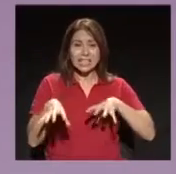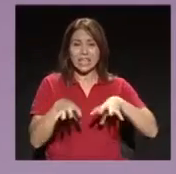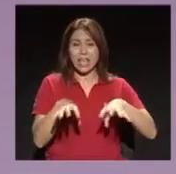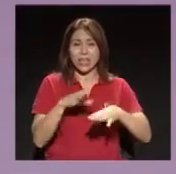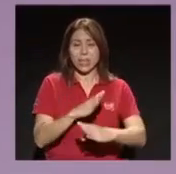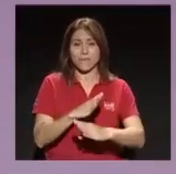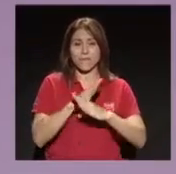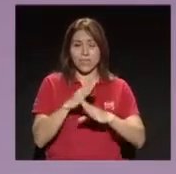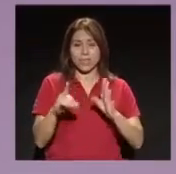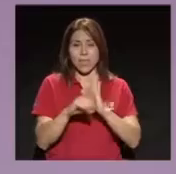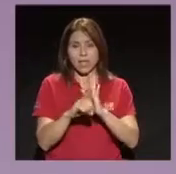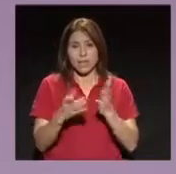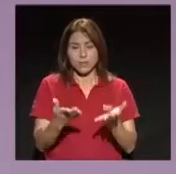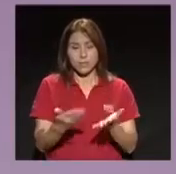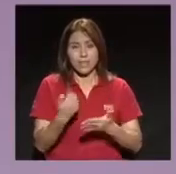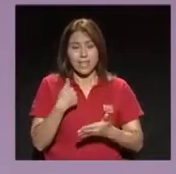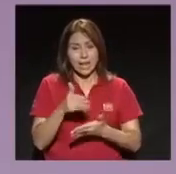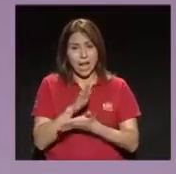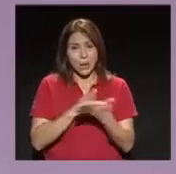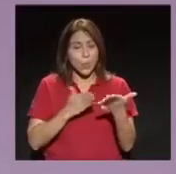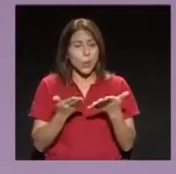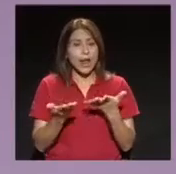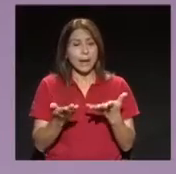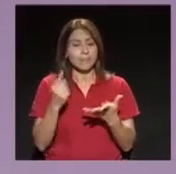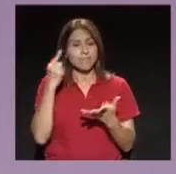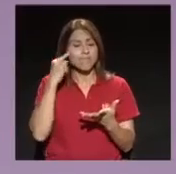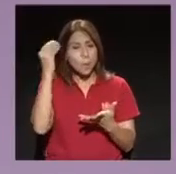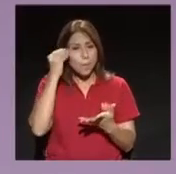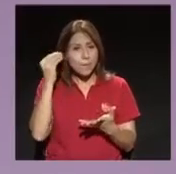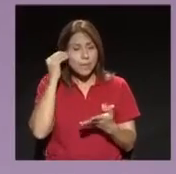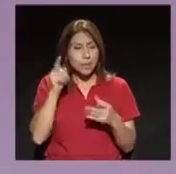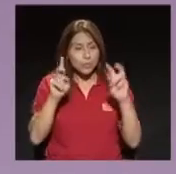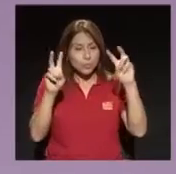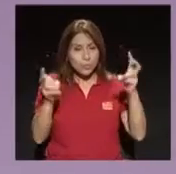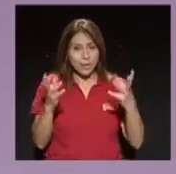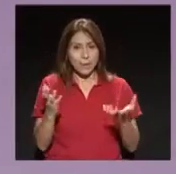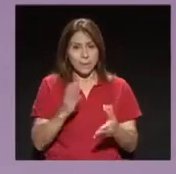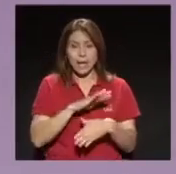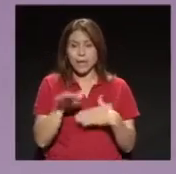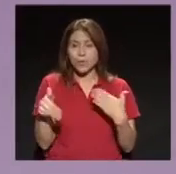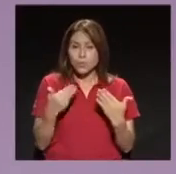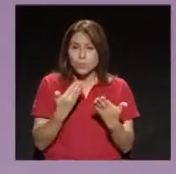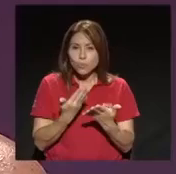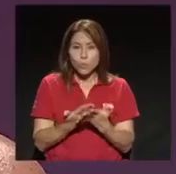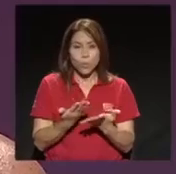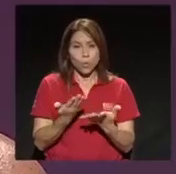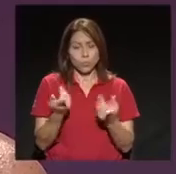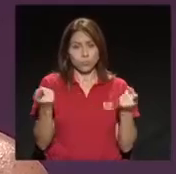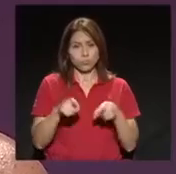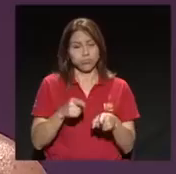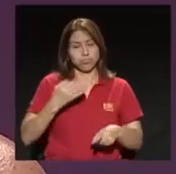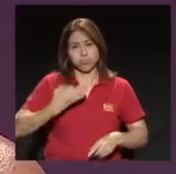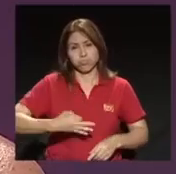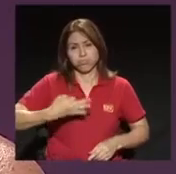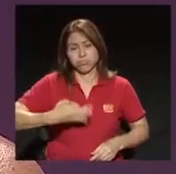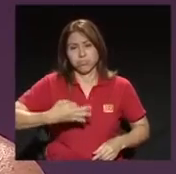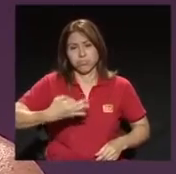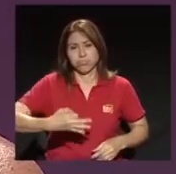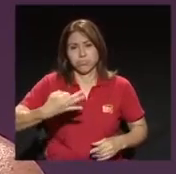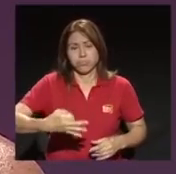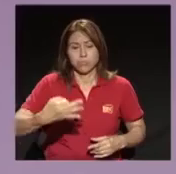tienen alguna posición respecto a algún tema, toda la agresión día con día,